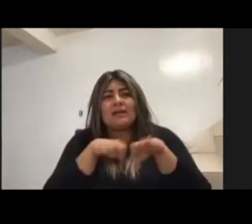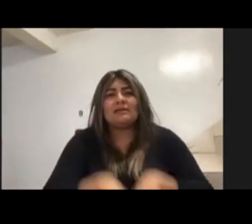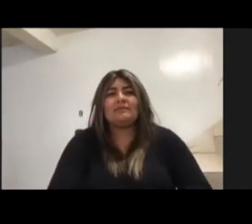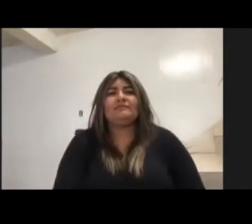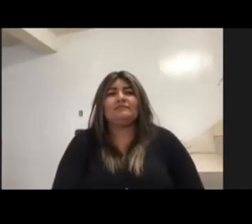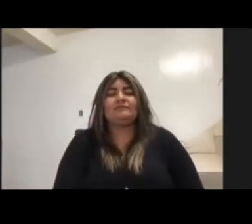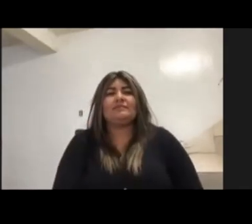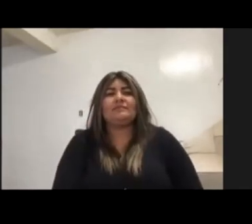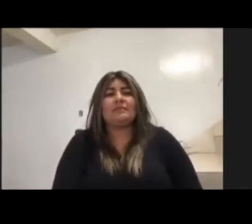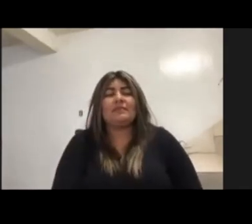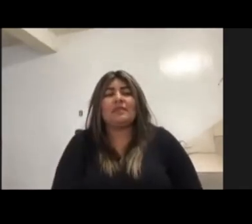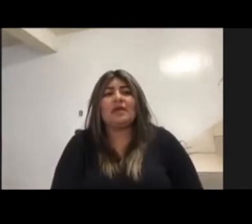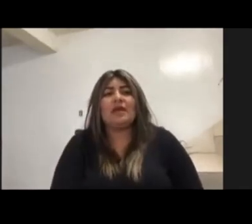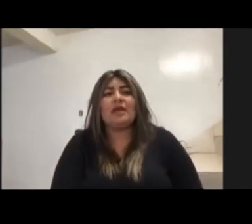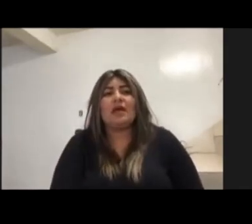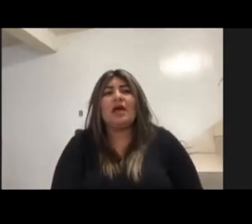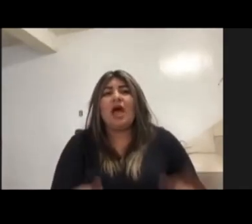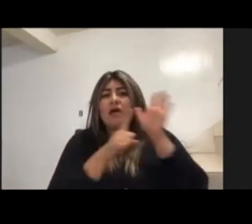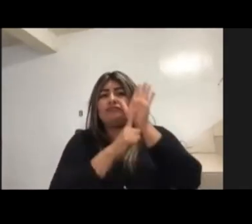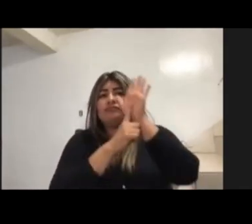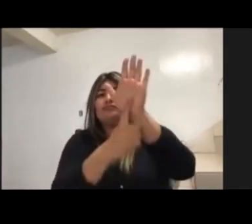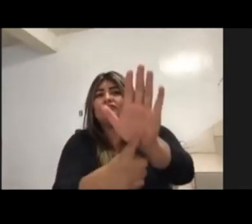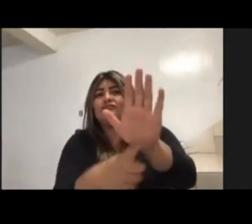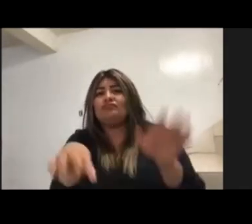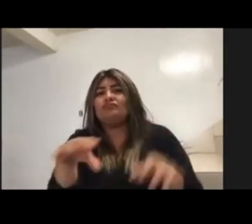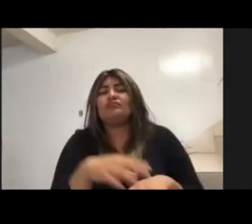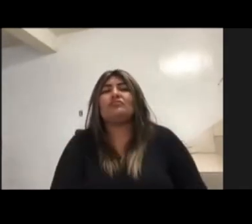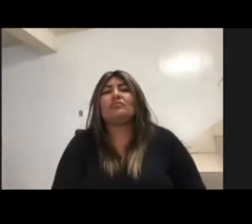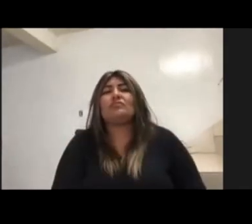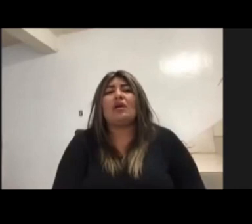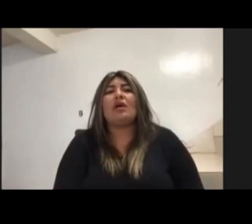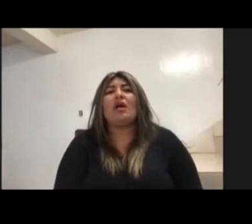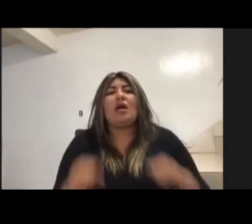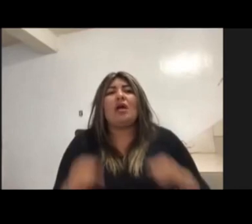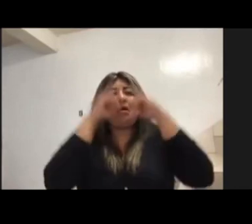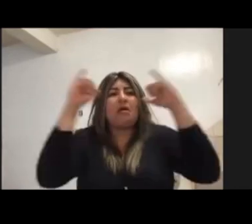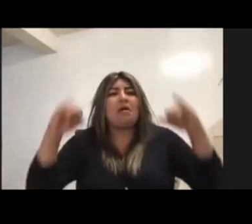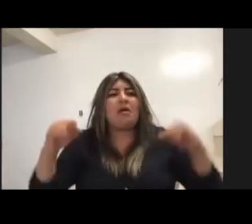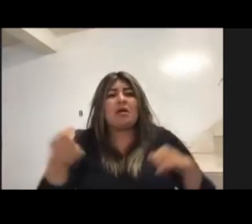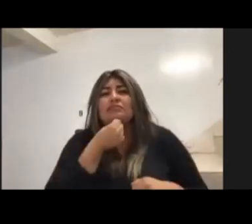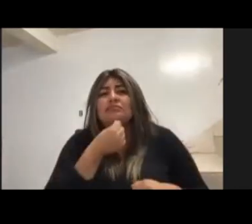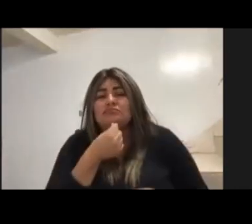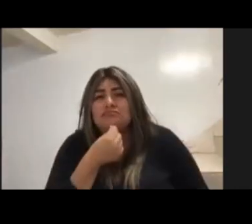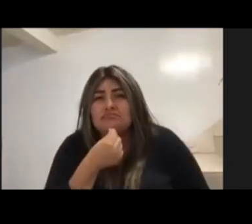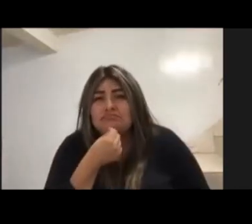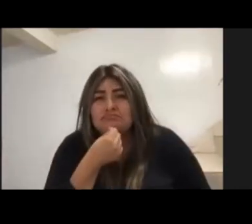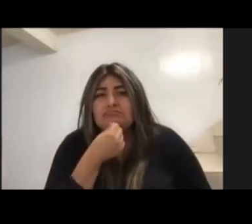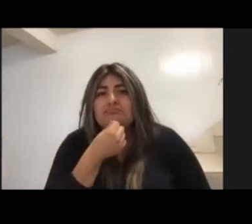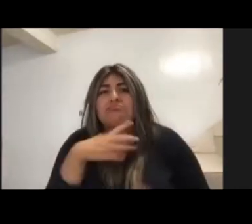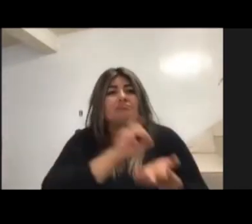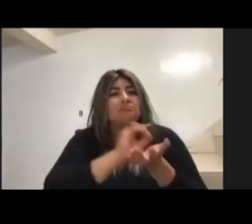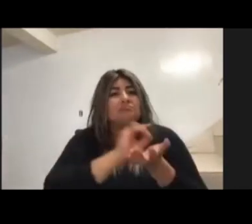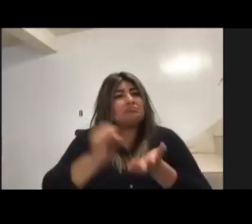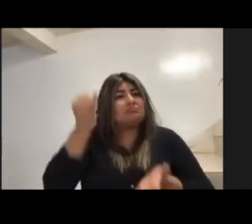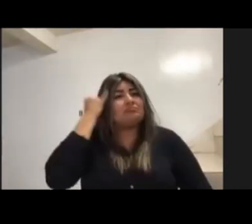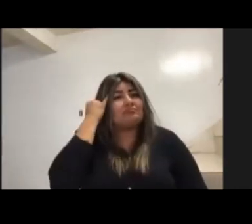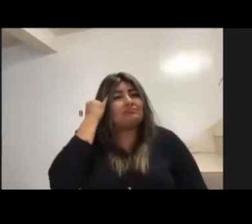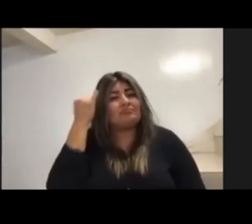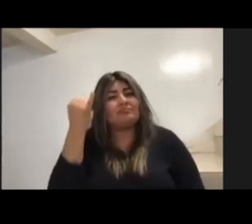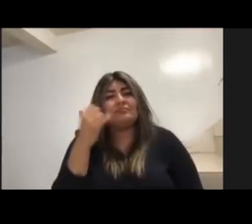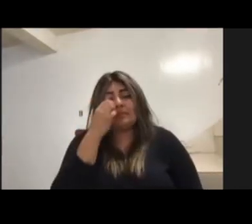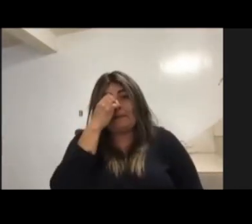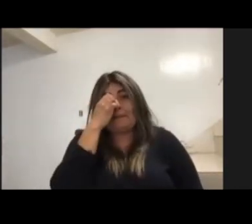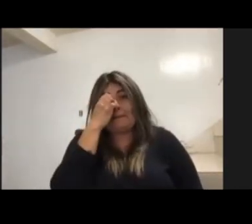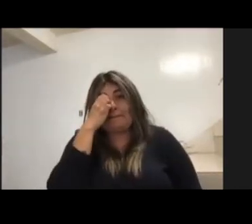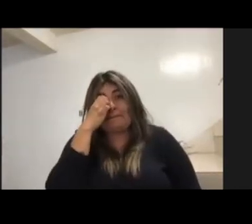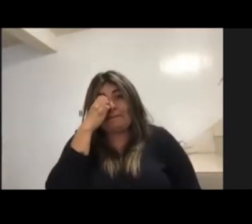Aquí tenemos una foto en pantalla. Este es un chico, es un alumno con síndrome de Down. El hecho de que los niños